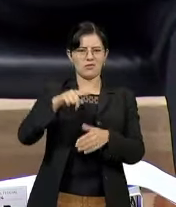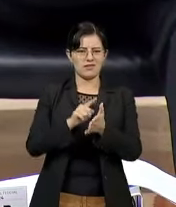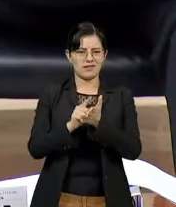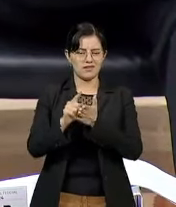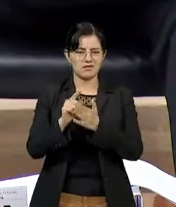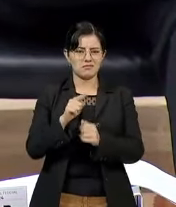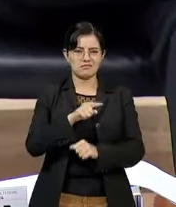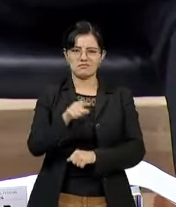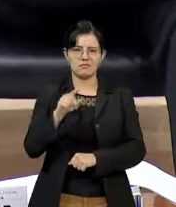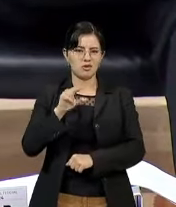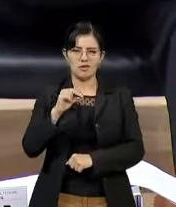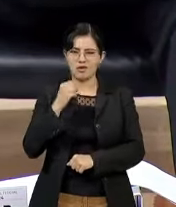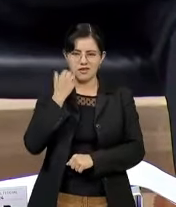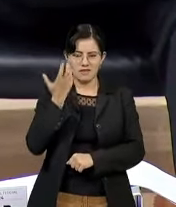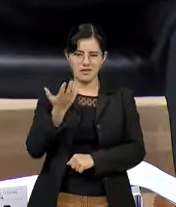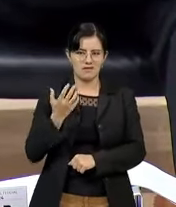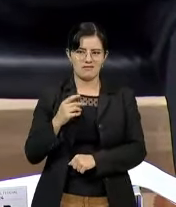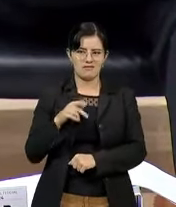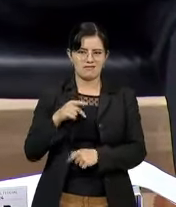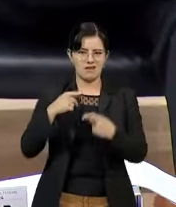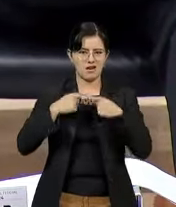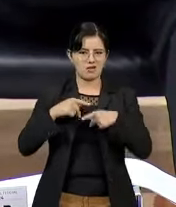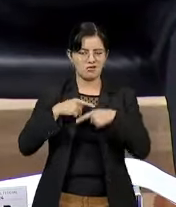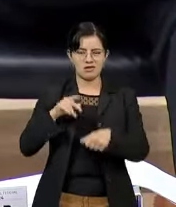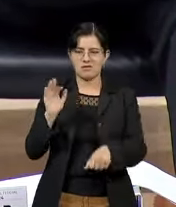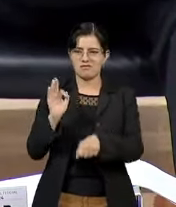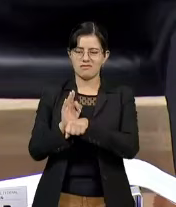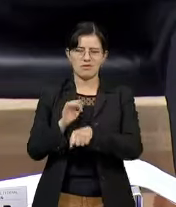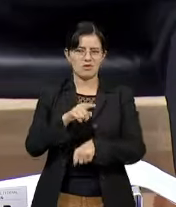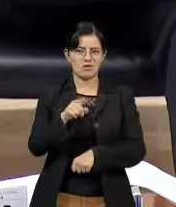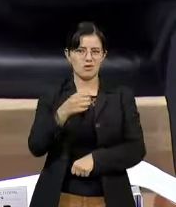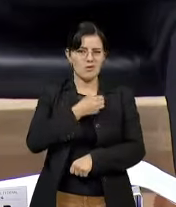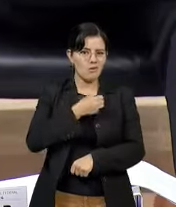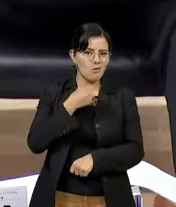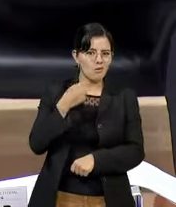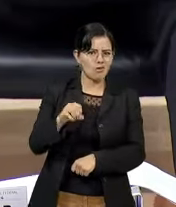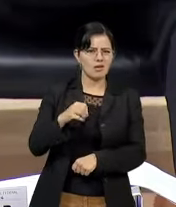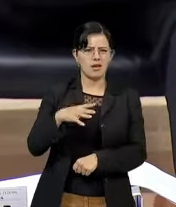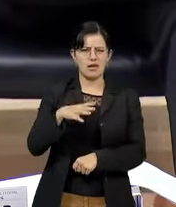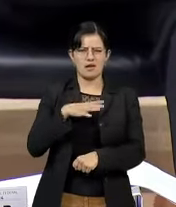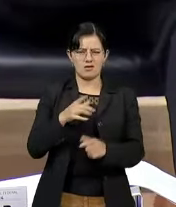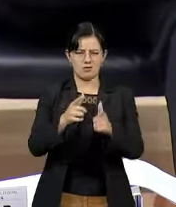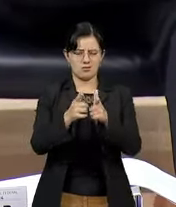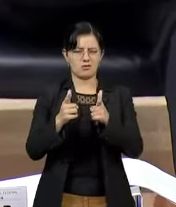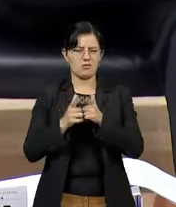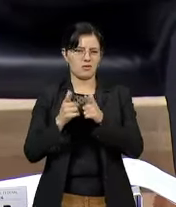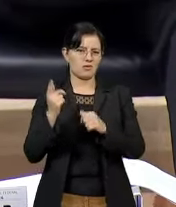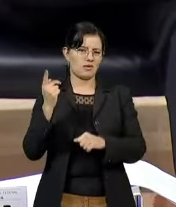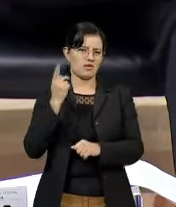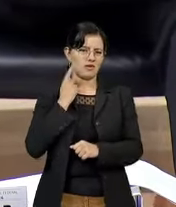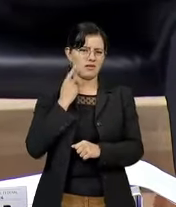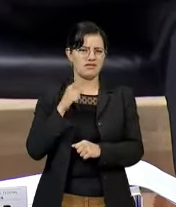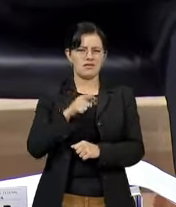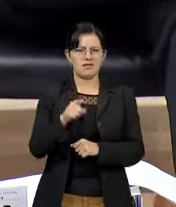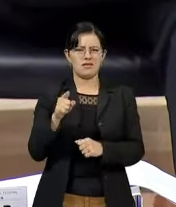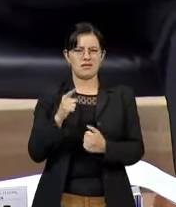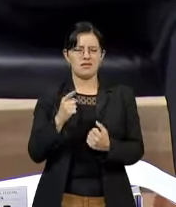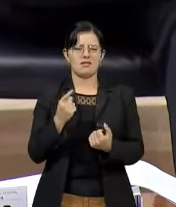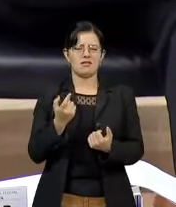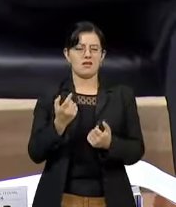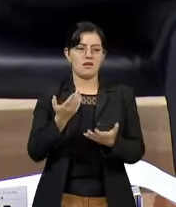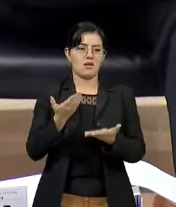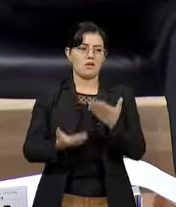al pueblo lo odian y que haya un partido ahí que fue del pueblo y hoy esté con sus odiadores con sus